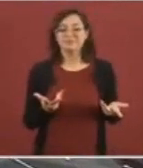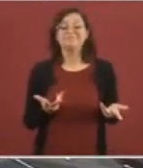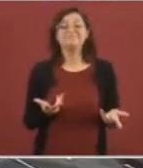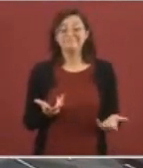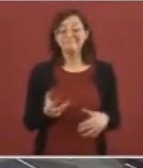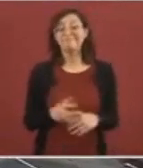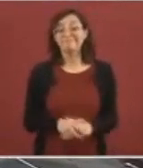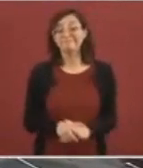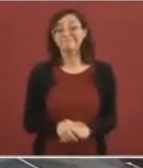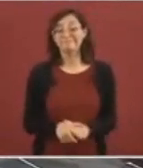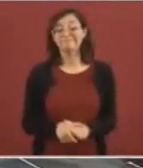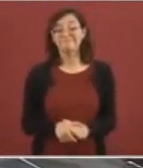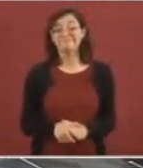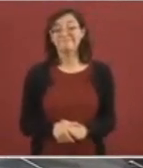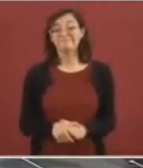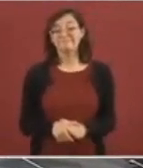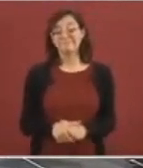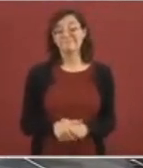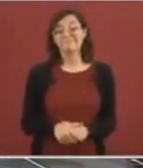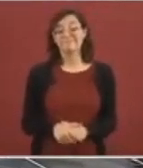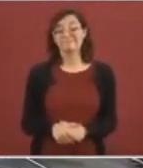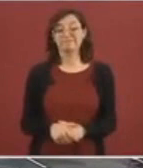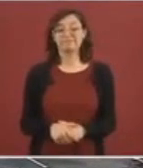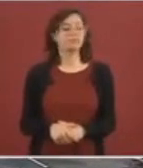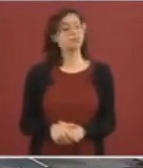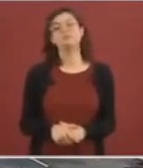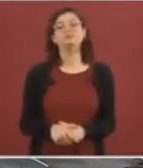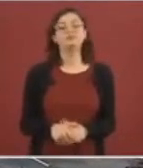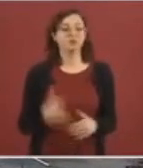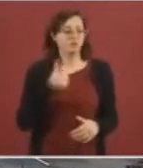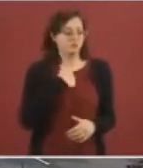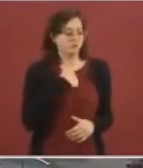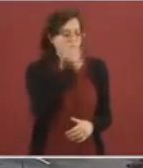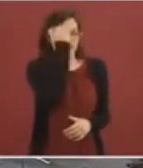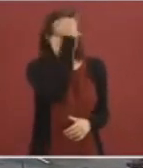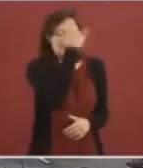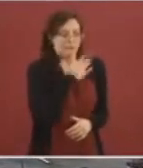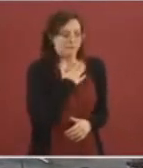Resultó que lo que yo defendía, en lo que yo creía,